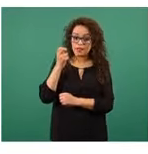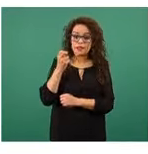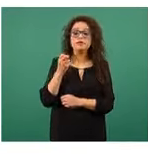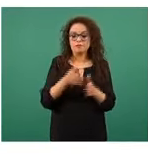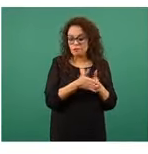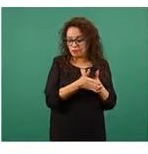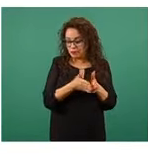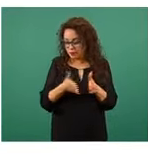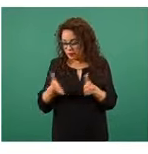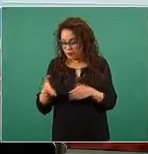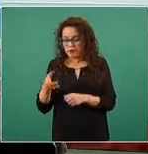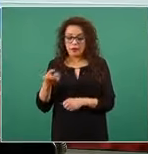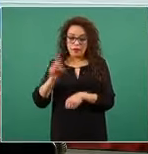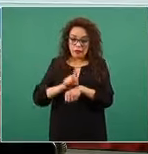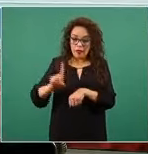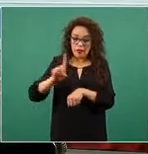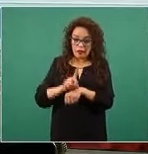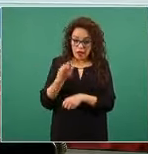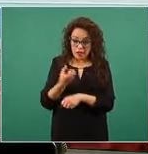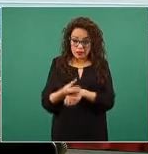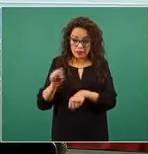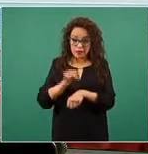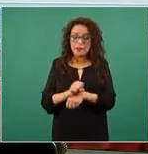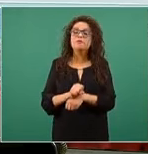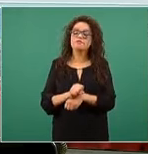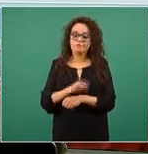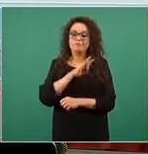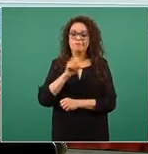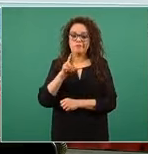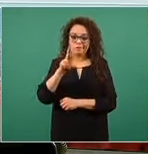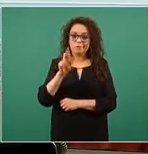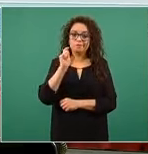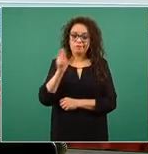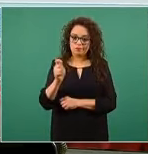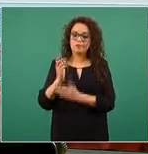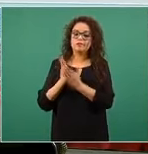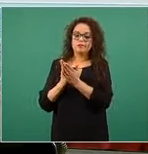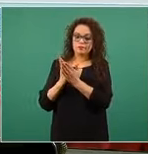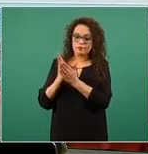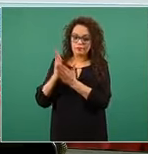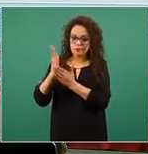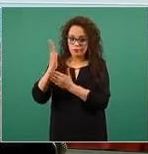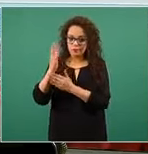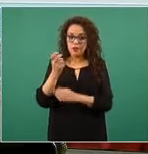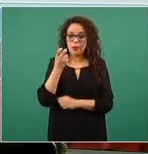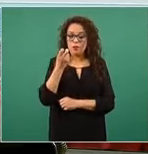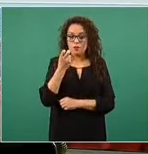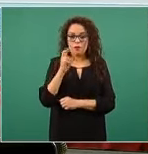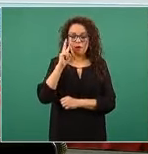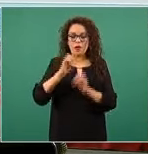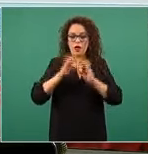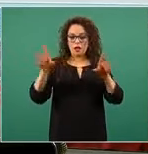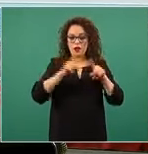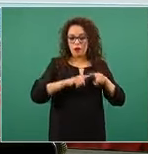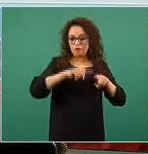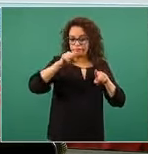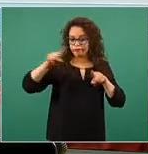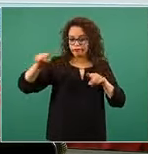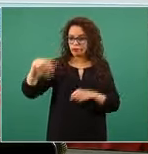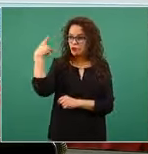semana, de seguro va a estar incrementándose. Entonces, por eso la gráfica que en su momento representa a